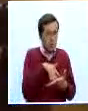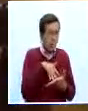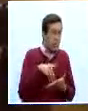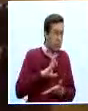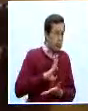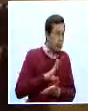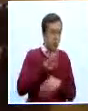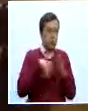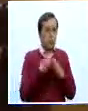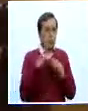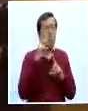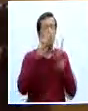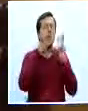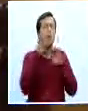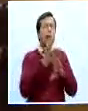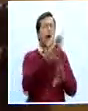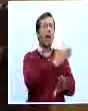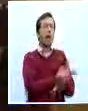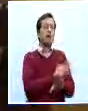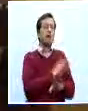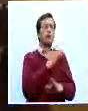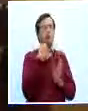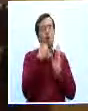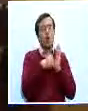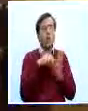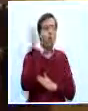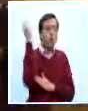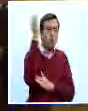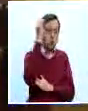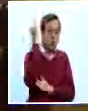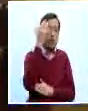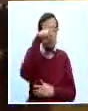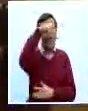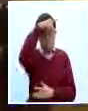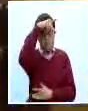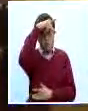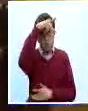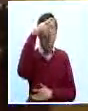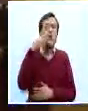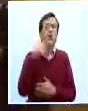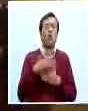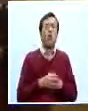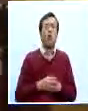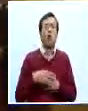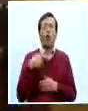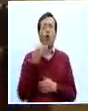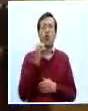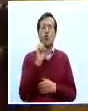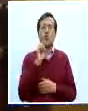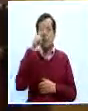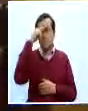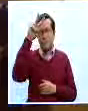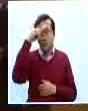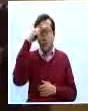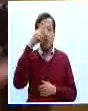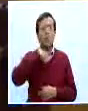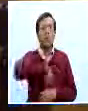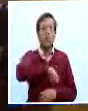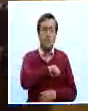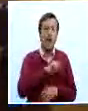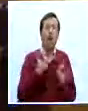también el contexto internacional revisado que por ejemplo países como Colombia como Perú como Honduras países como México como España